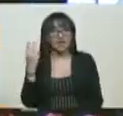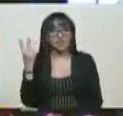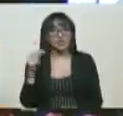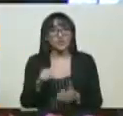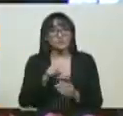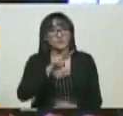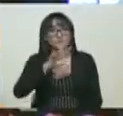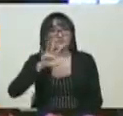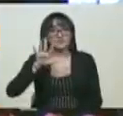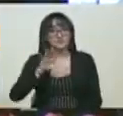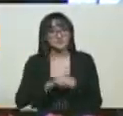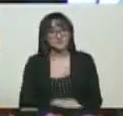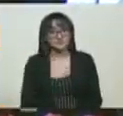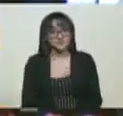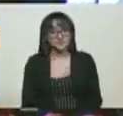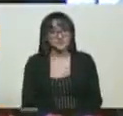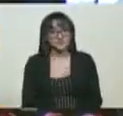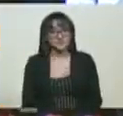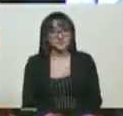2025.